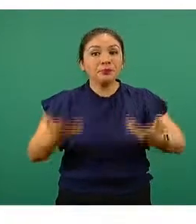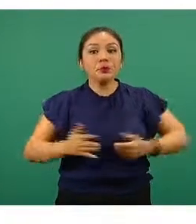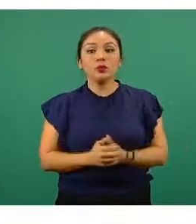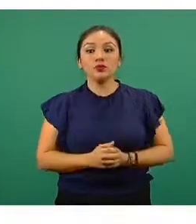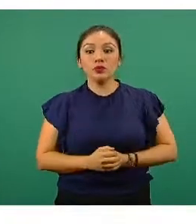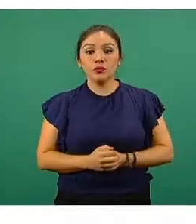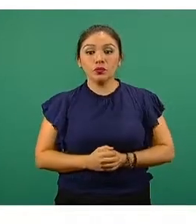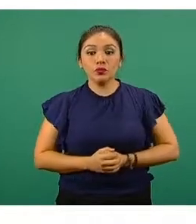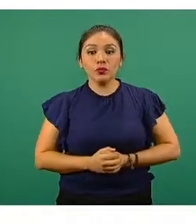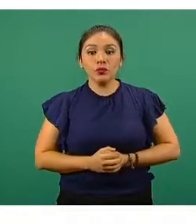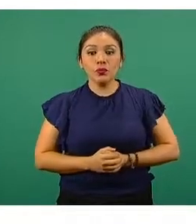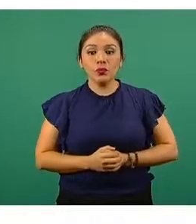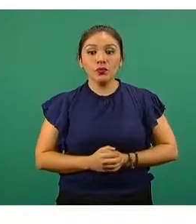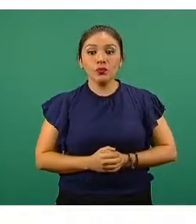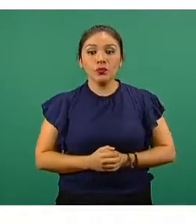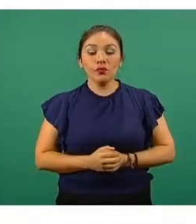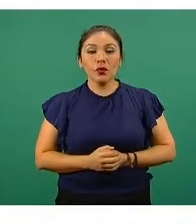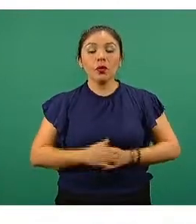porque